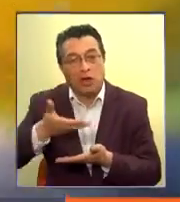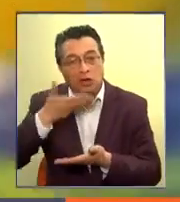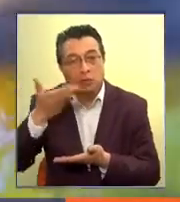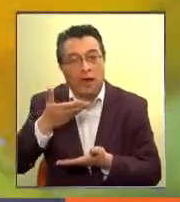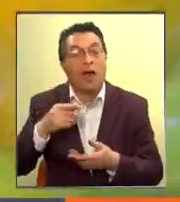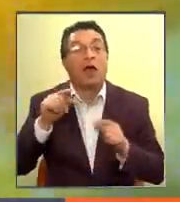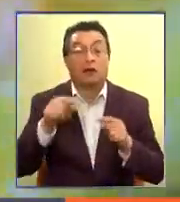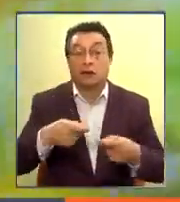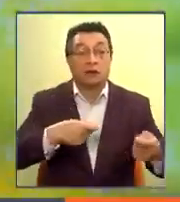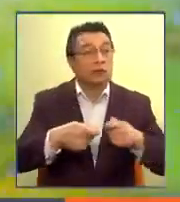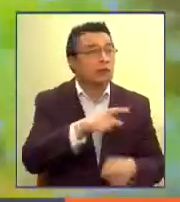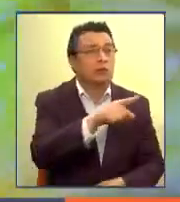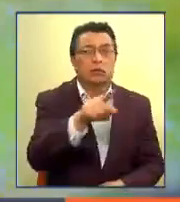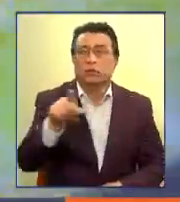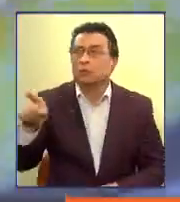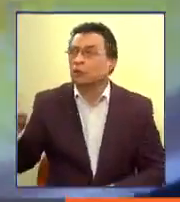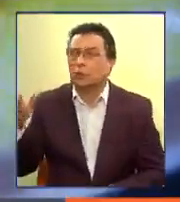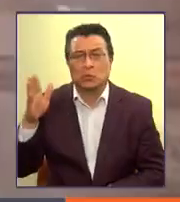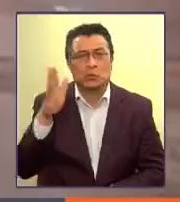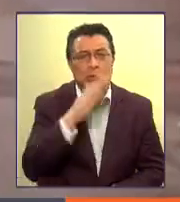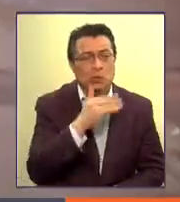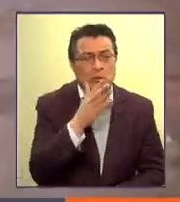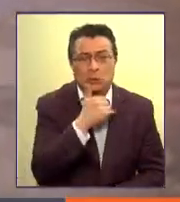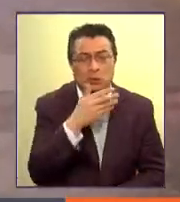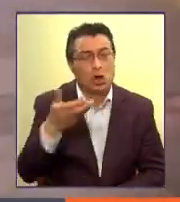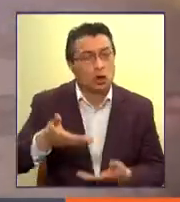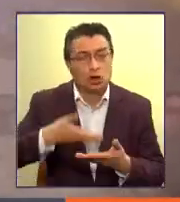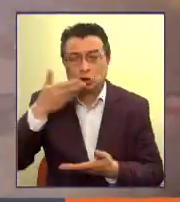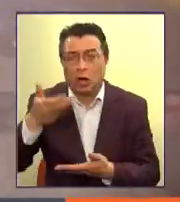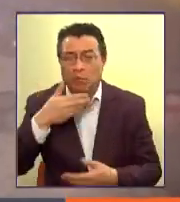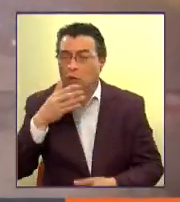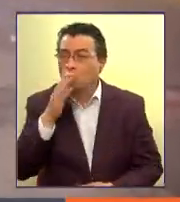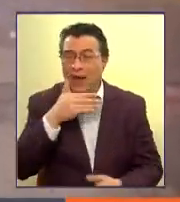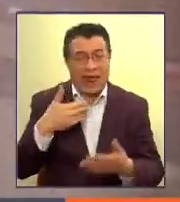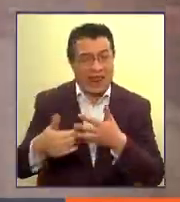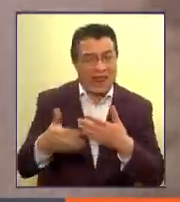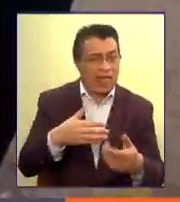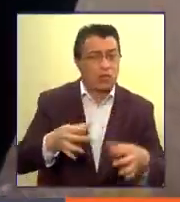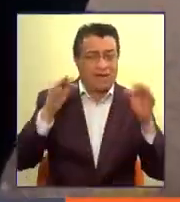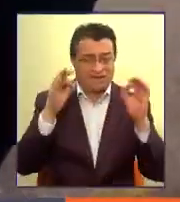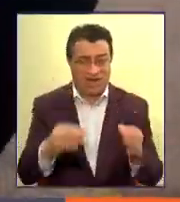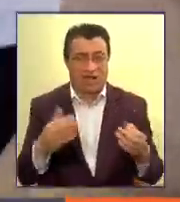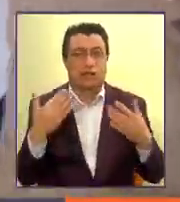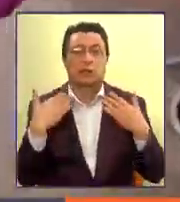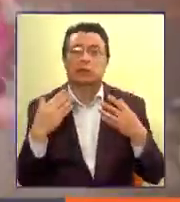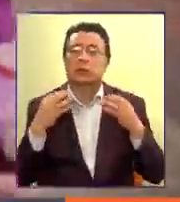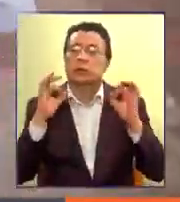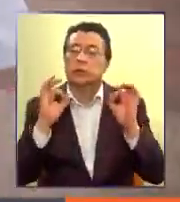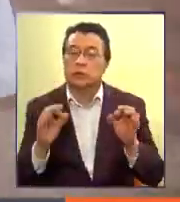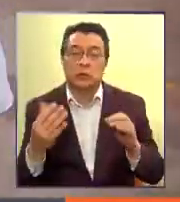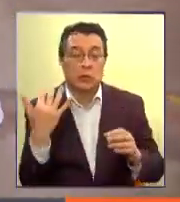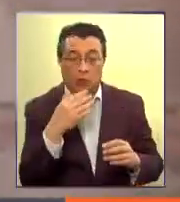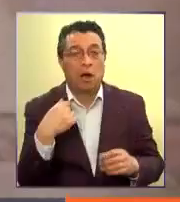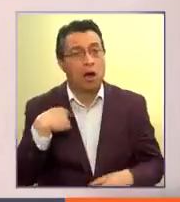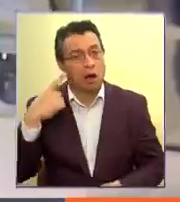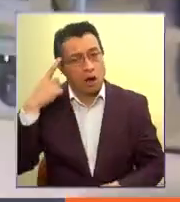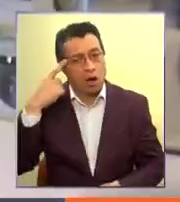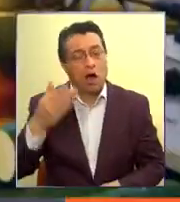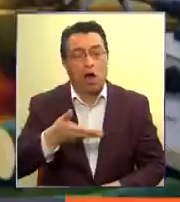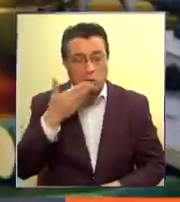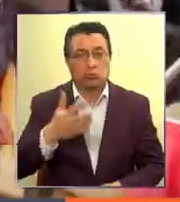no existía nada similar. No existían sopas realmente naturales que estuvieran frescas y decidí envasar mi propia